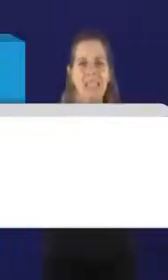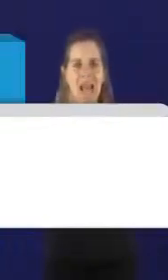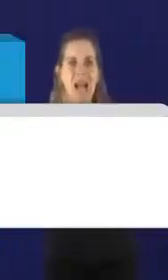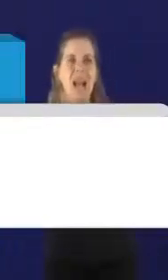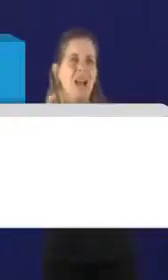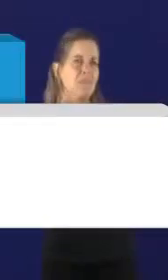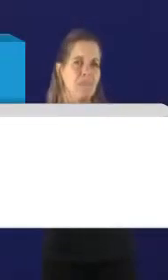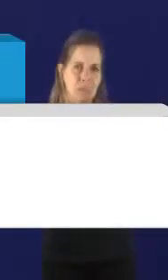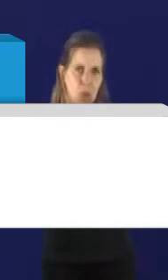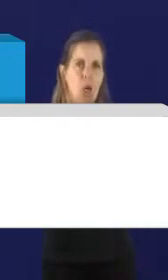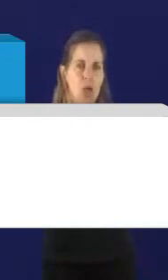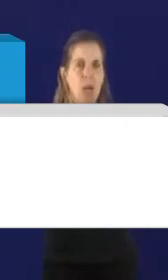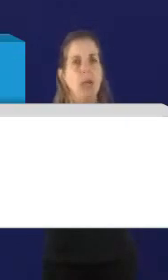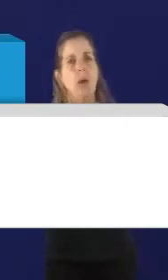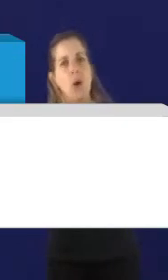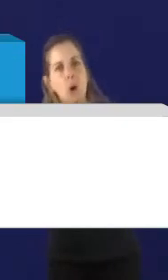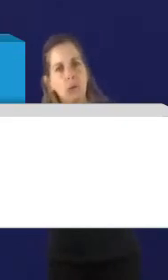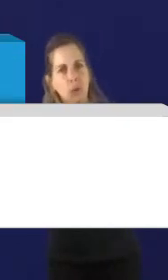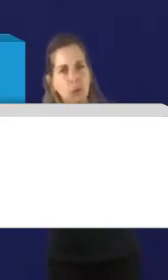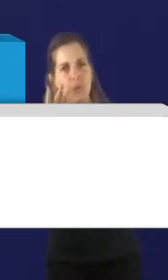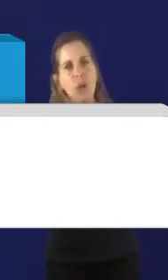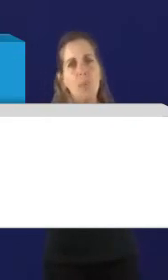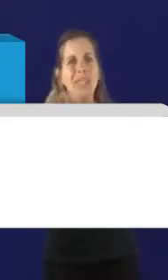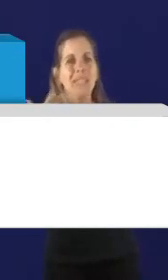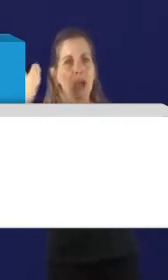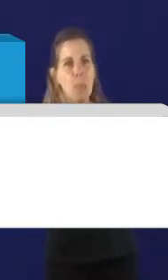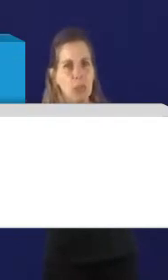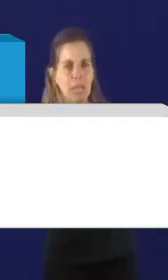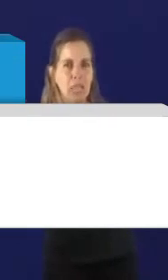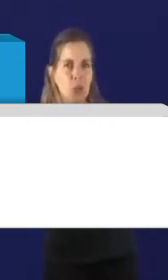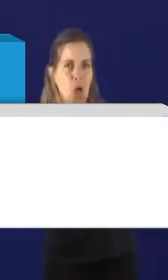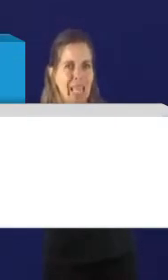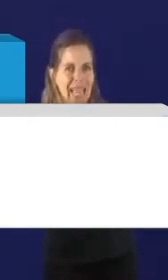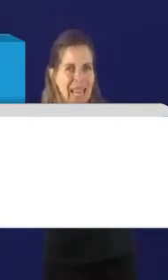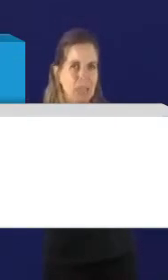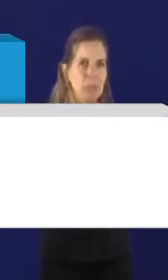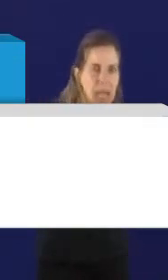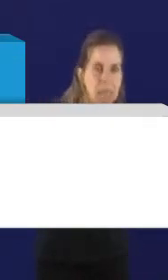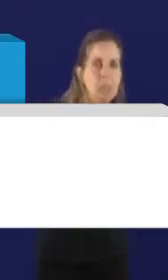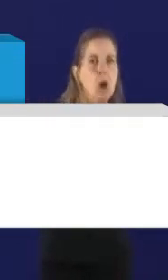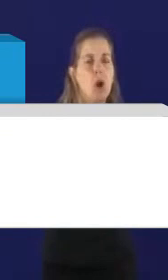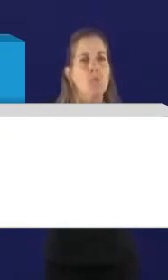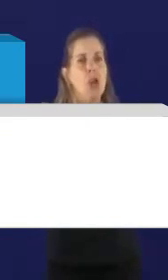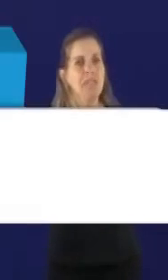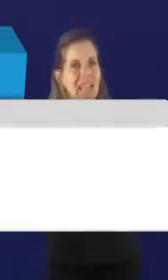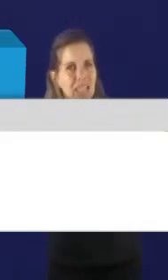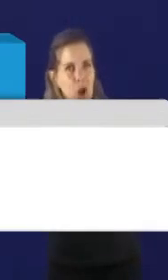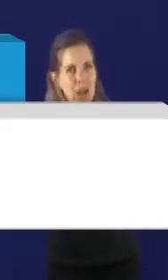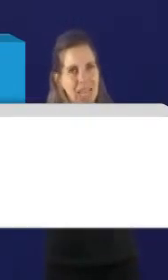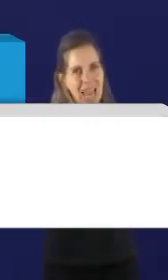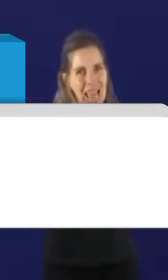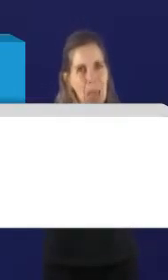Y después va a haber otro 0.5% de ingresos adicionales por modificaciones en bienes